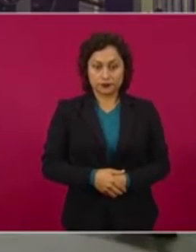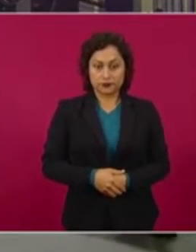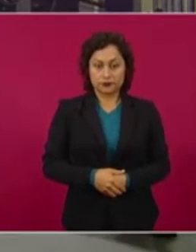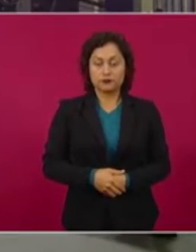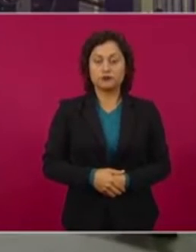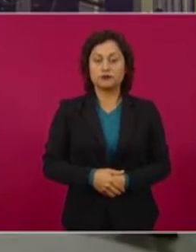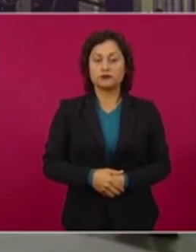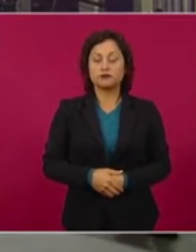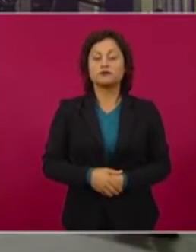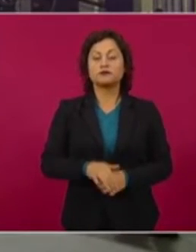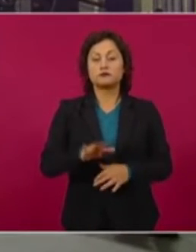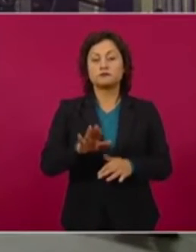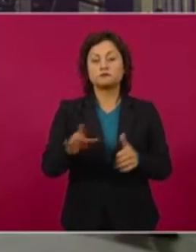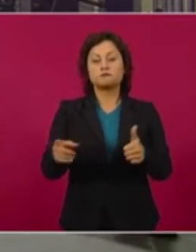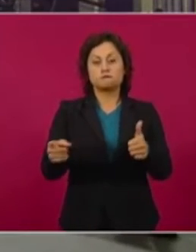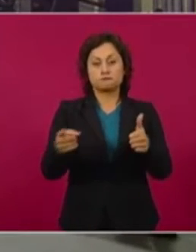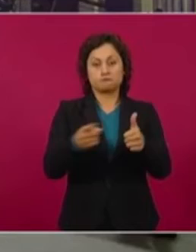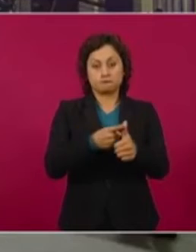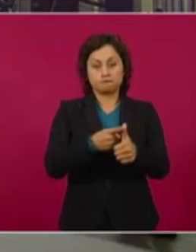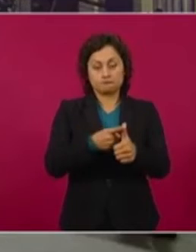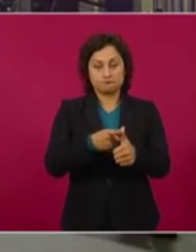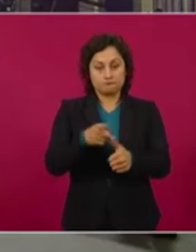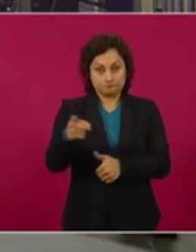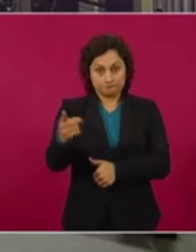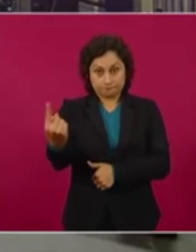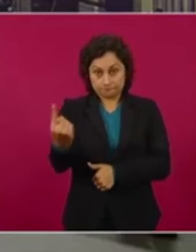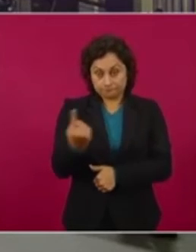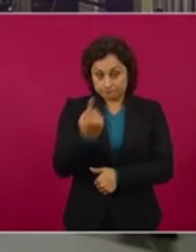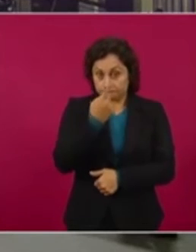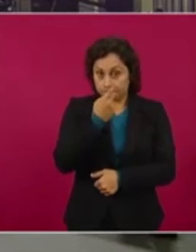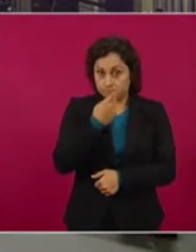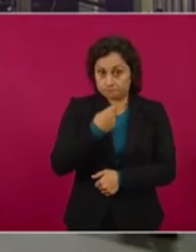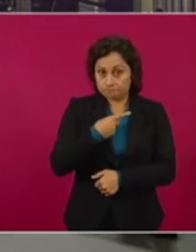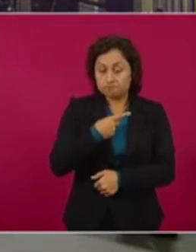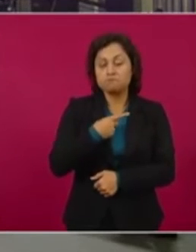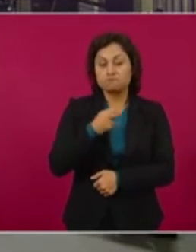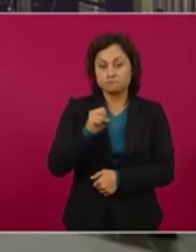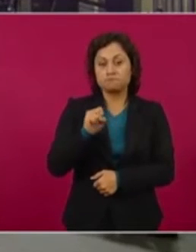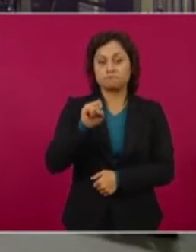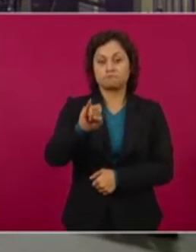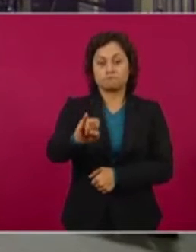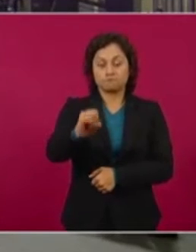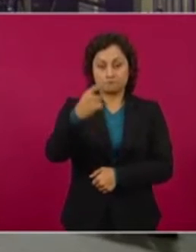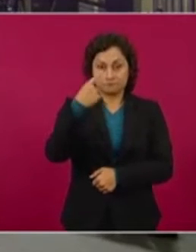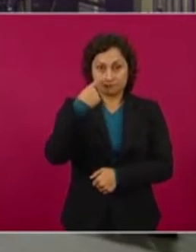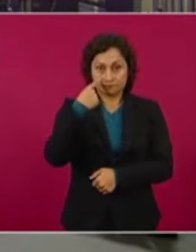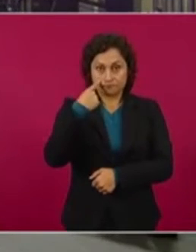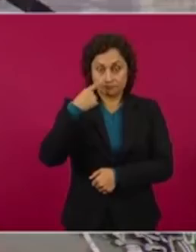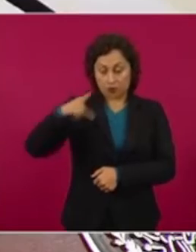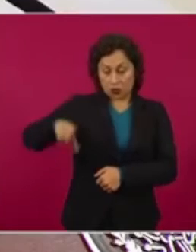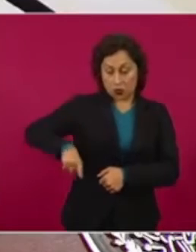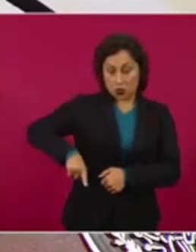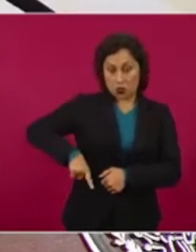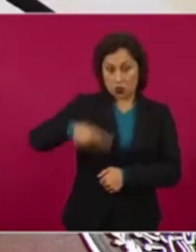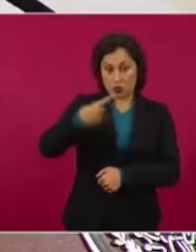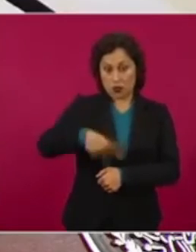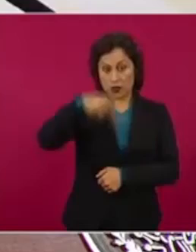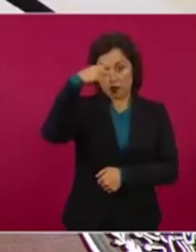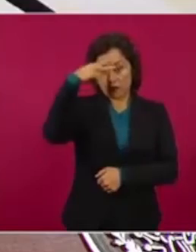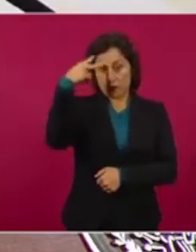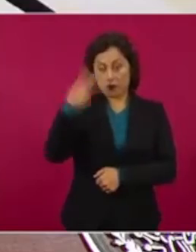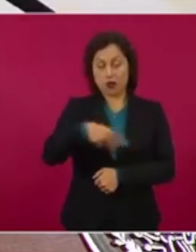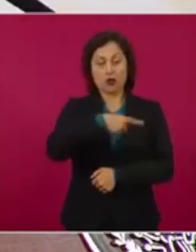En primer lugar, sí, subrayar lo que usted dice. En el gobierno de México no estamos de